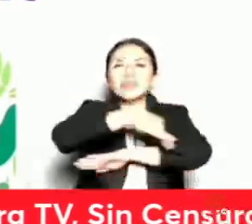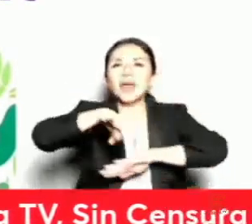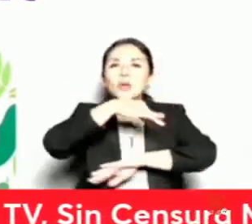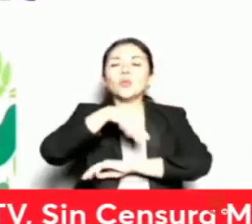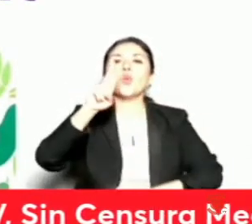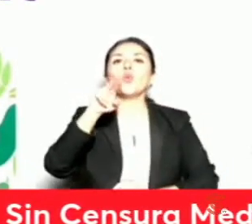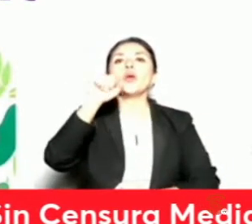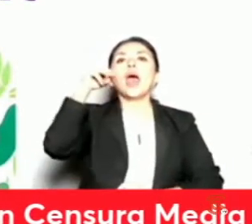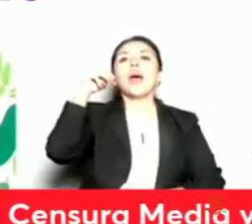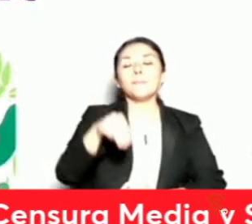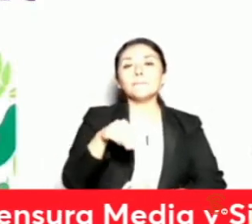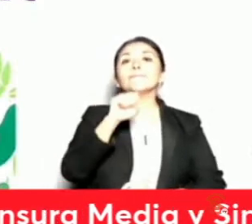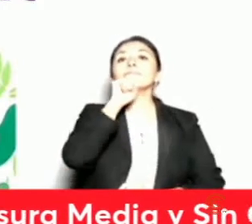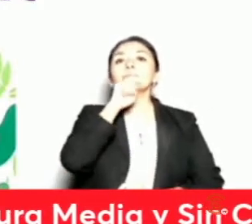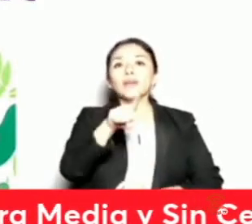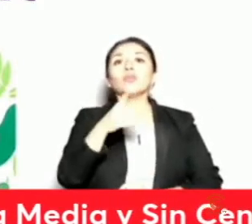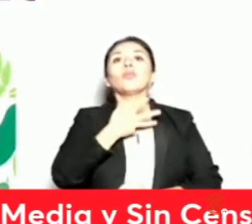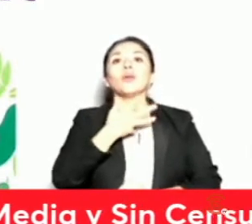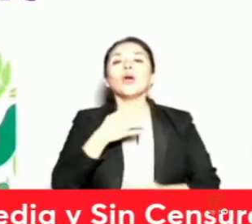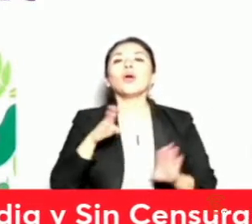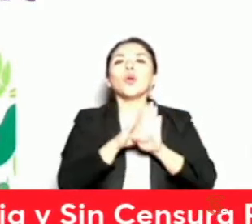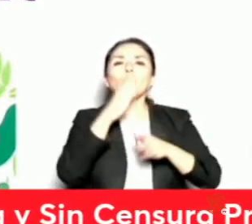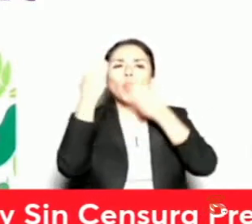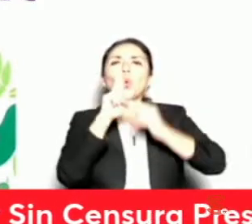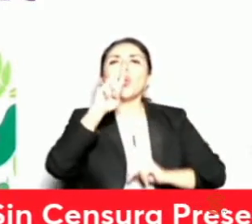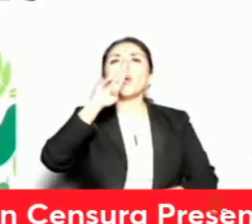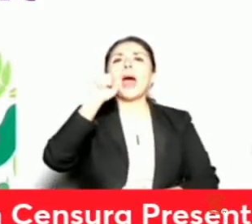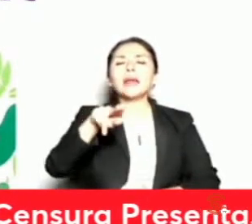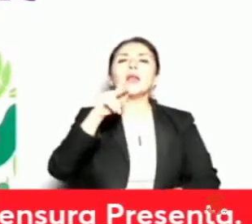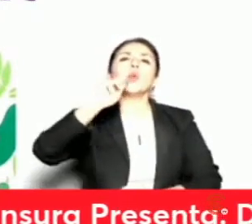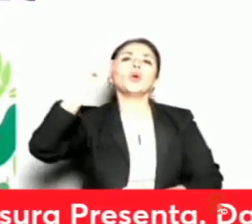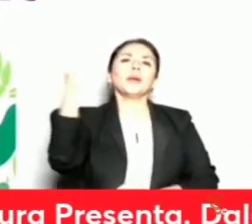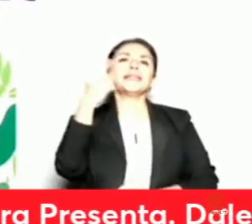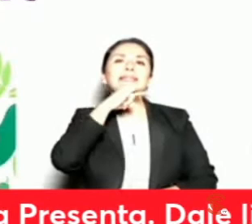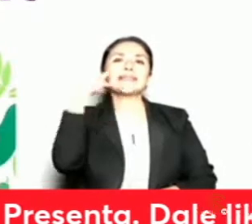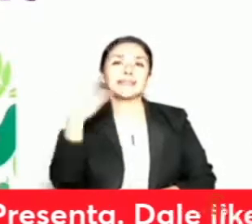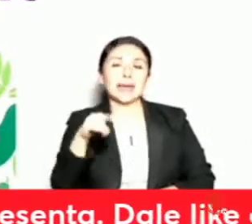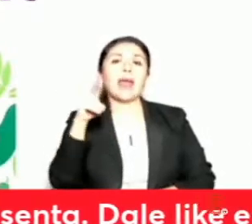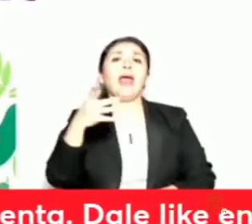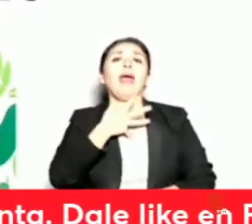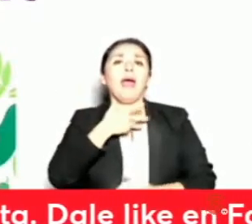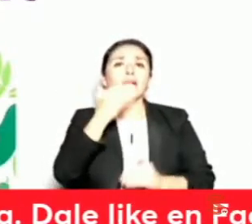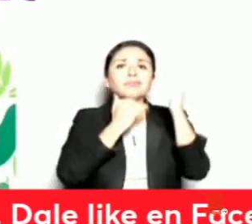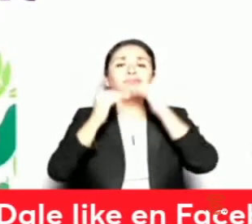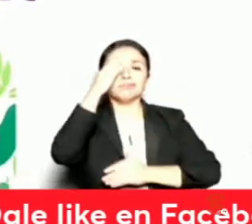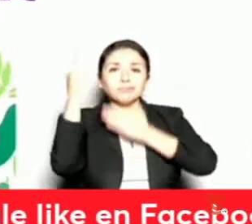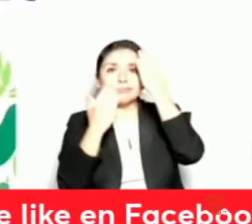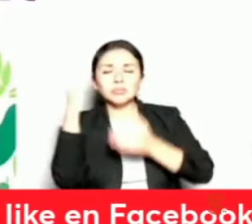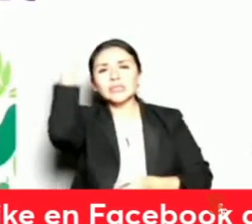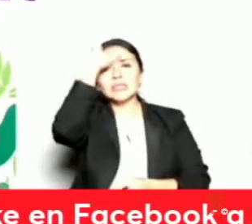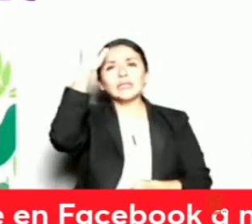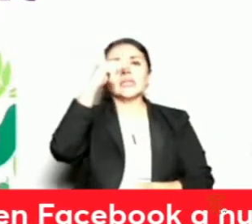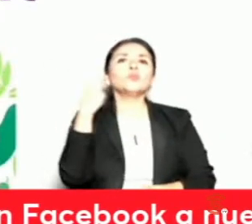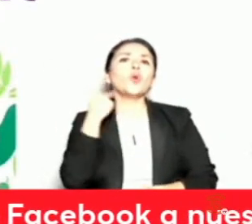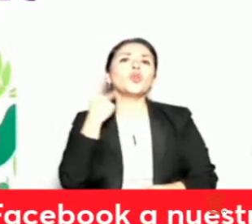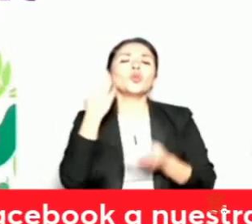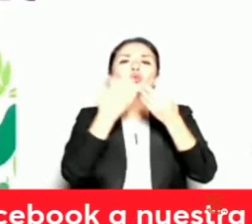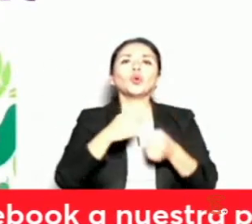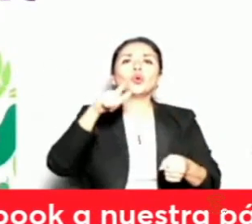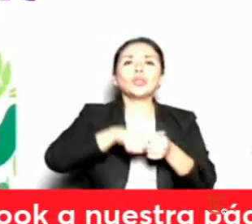Nacional Autónoma de México y en urbanismo por la Universidad de Chile. Diplomado de posgrado en Ciencias Políticas y Sociales en el Instituto